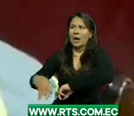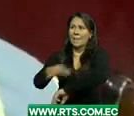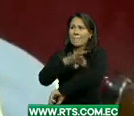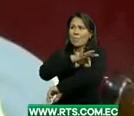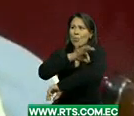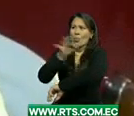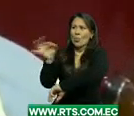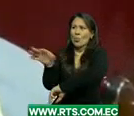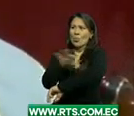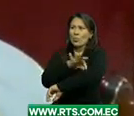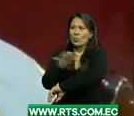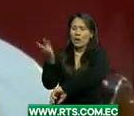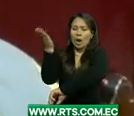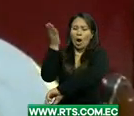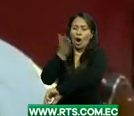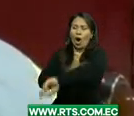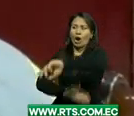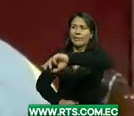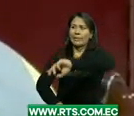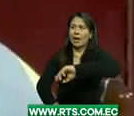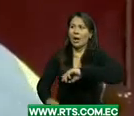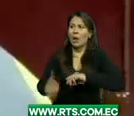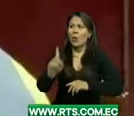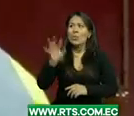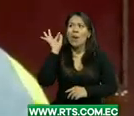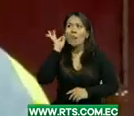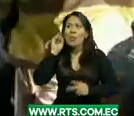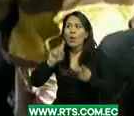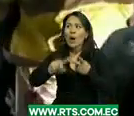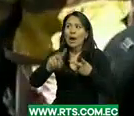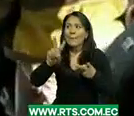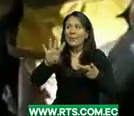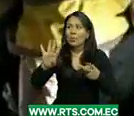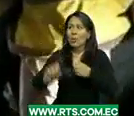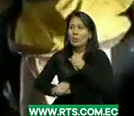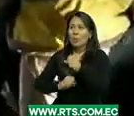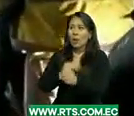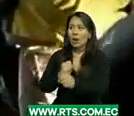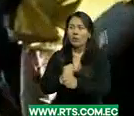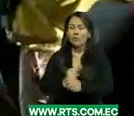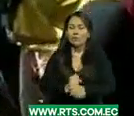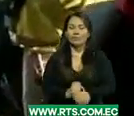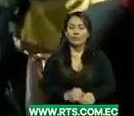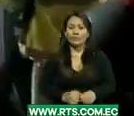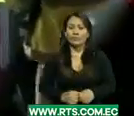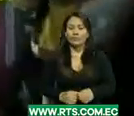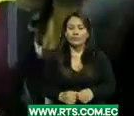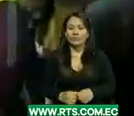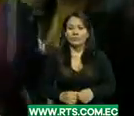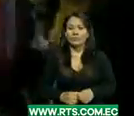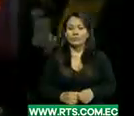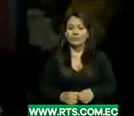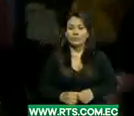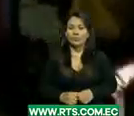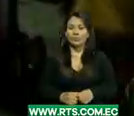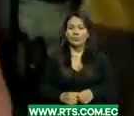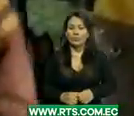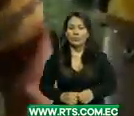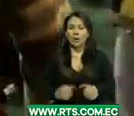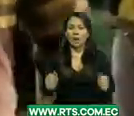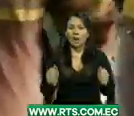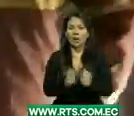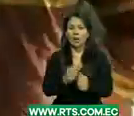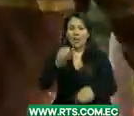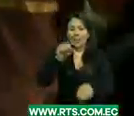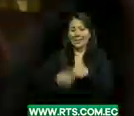y músculo. Tenemos una señora de sexo femenino de 24 años con esquirlas de penetración a nivel